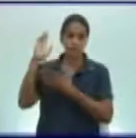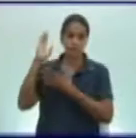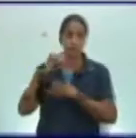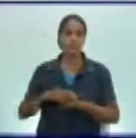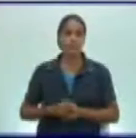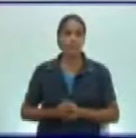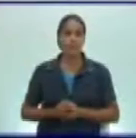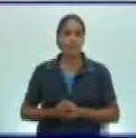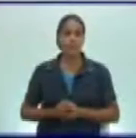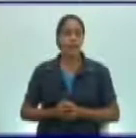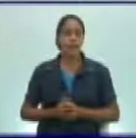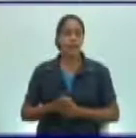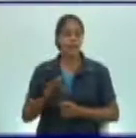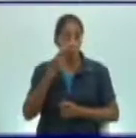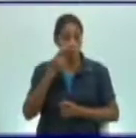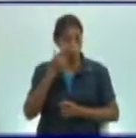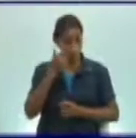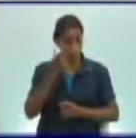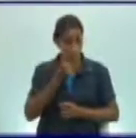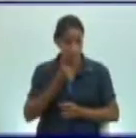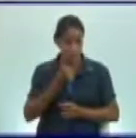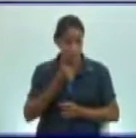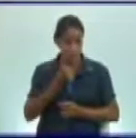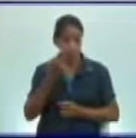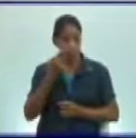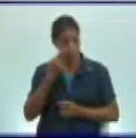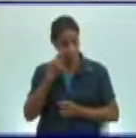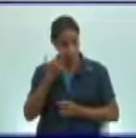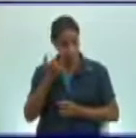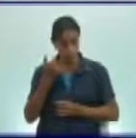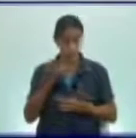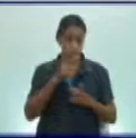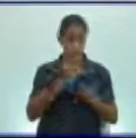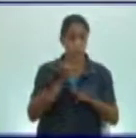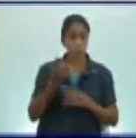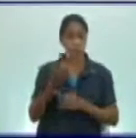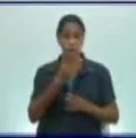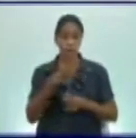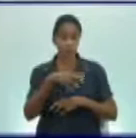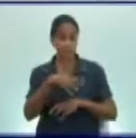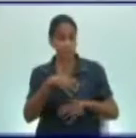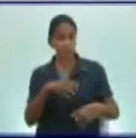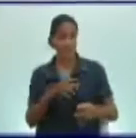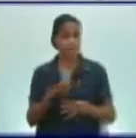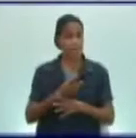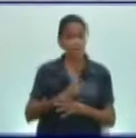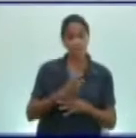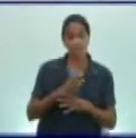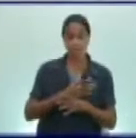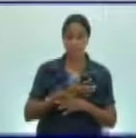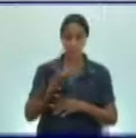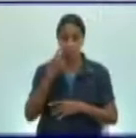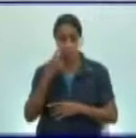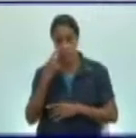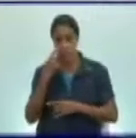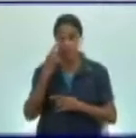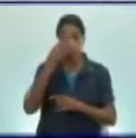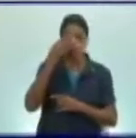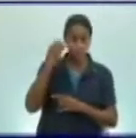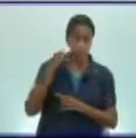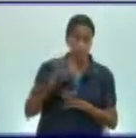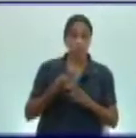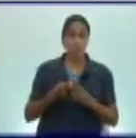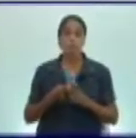los animales cordados que no los presentan los animales no cordados, como es la presencia de notocordio. También presentan cordón